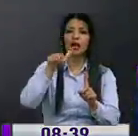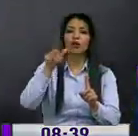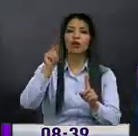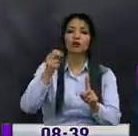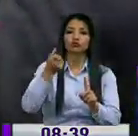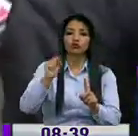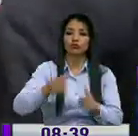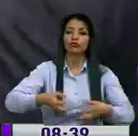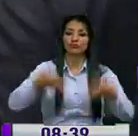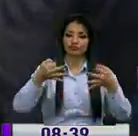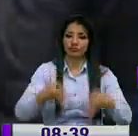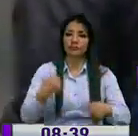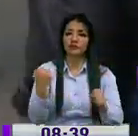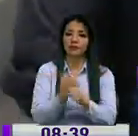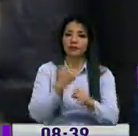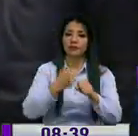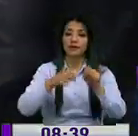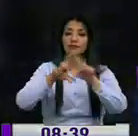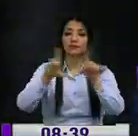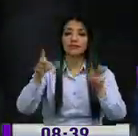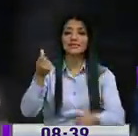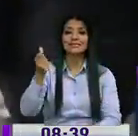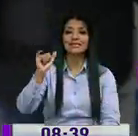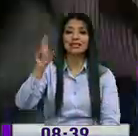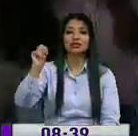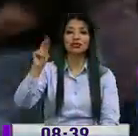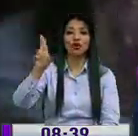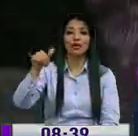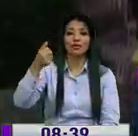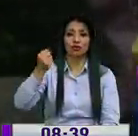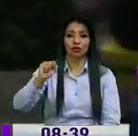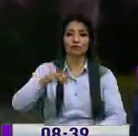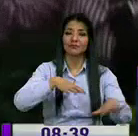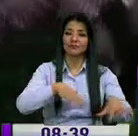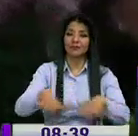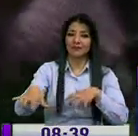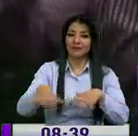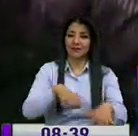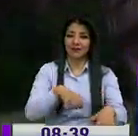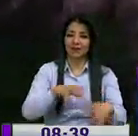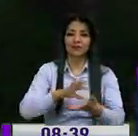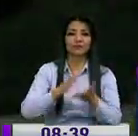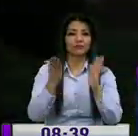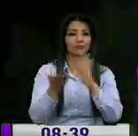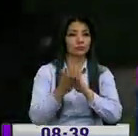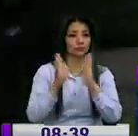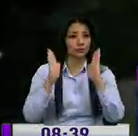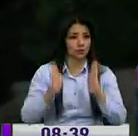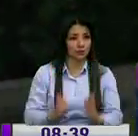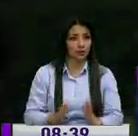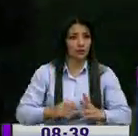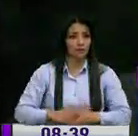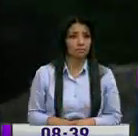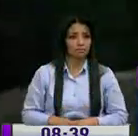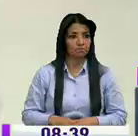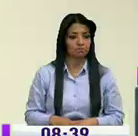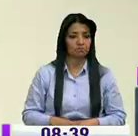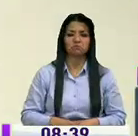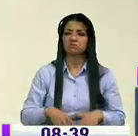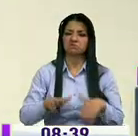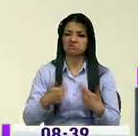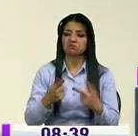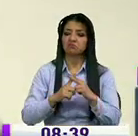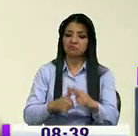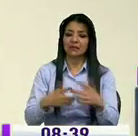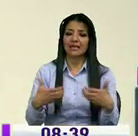haber trabajado con Sino Hidro dentro de las actividades de lo que hoy es la Revolución Ciudadana, en el alquiler de equipos